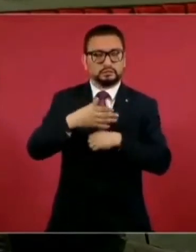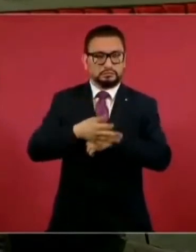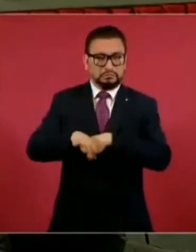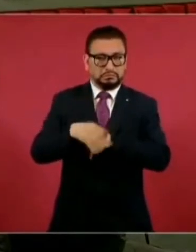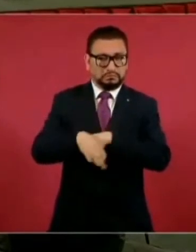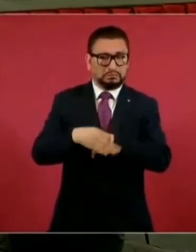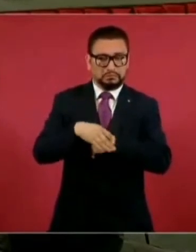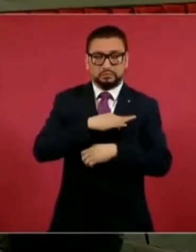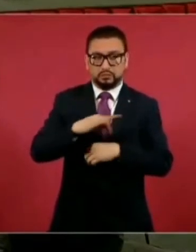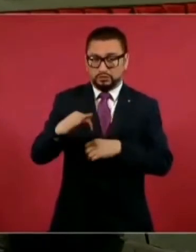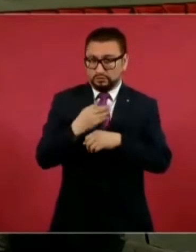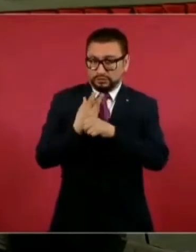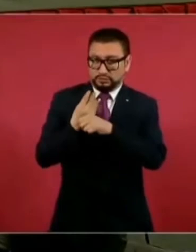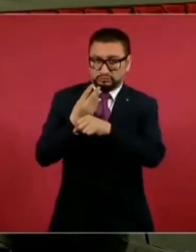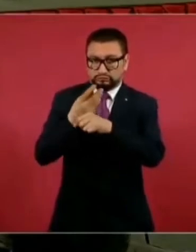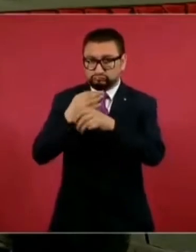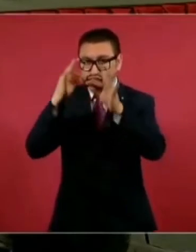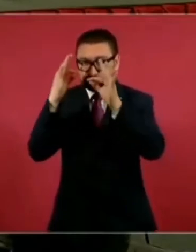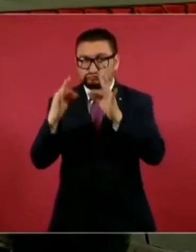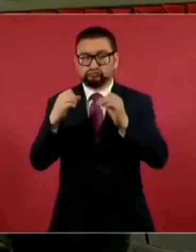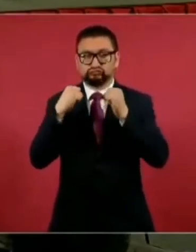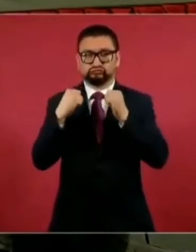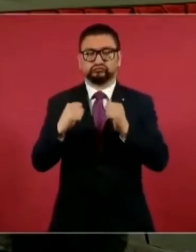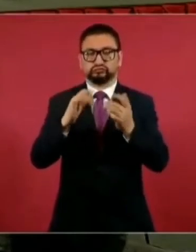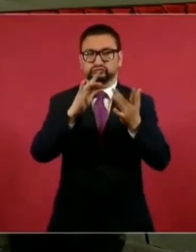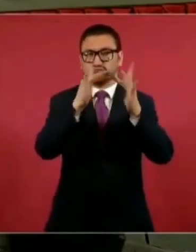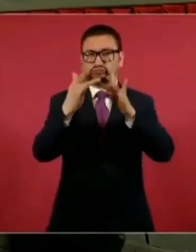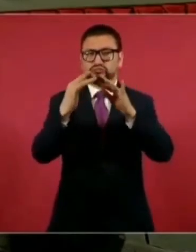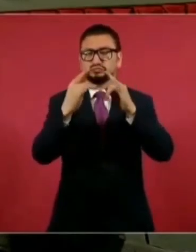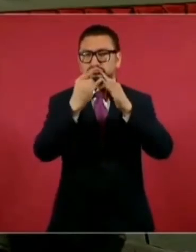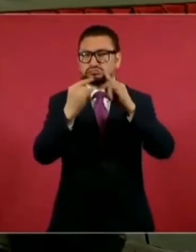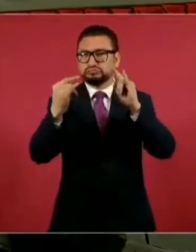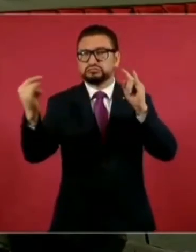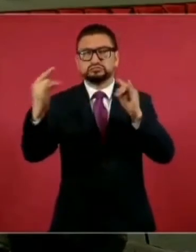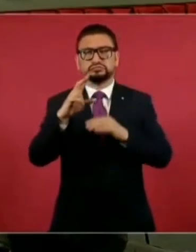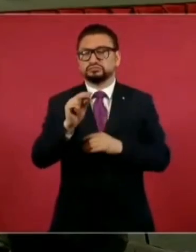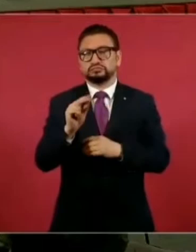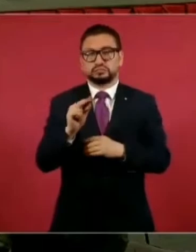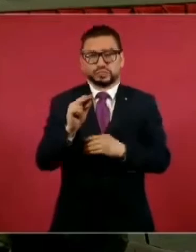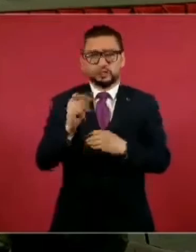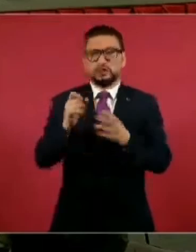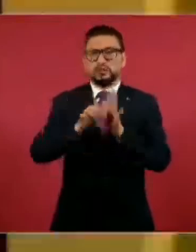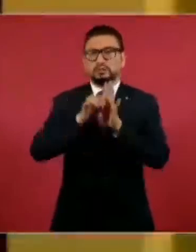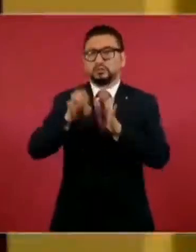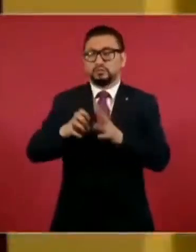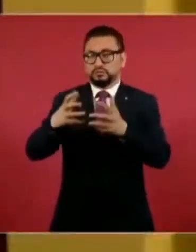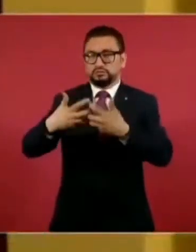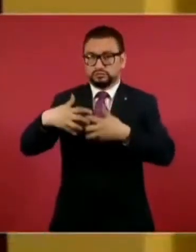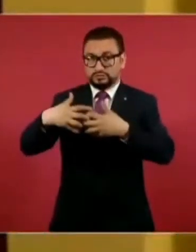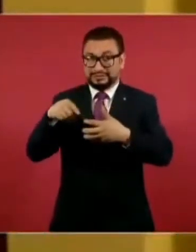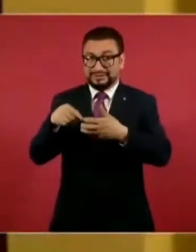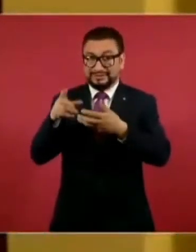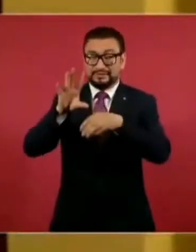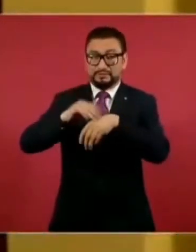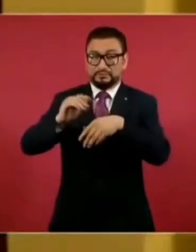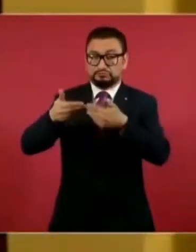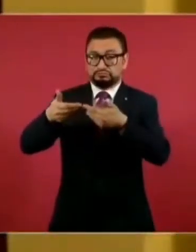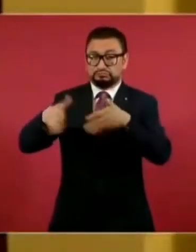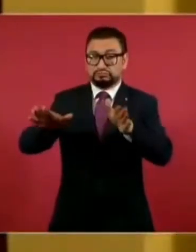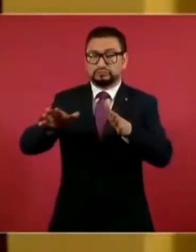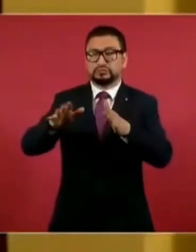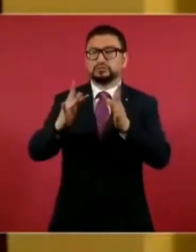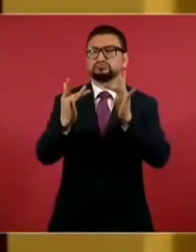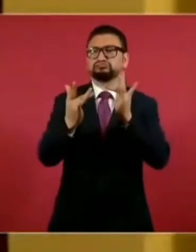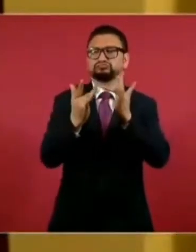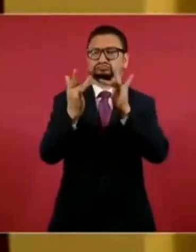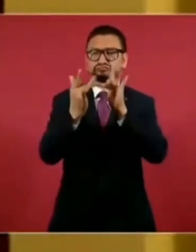contara con los refuerzos adecuados de la red. En algunos casos, la apertura de un circuito ya existente, la